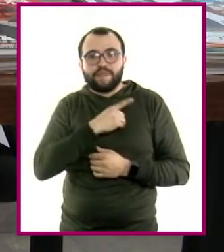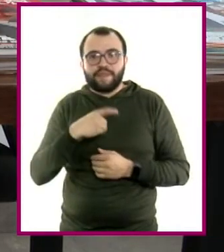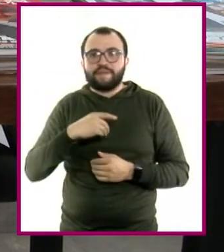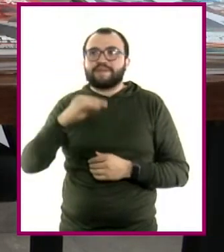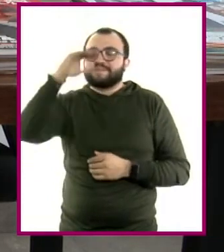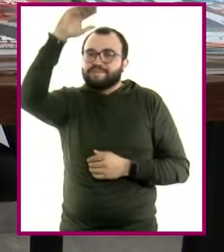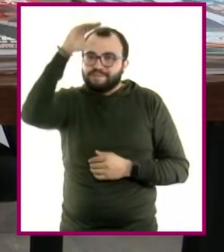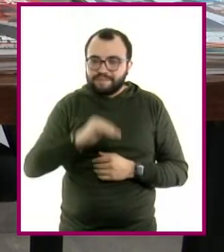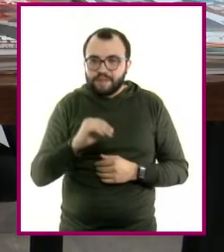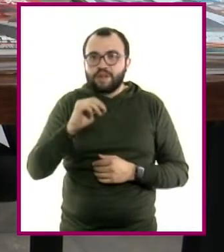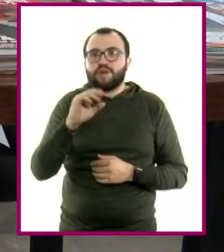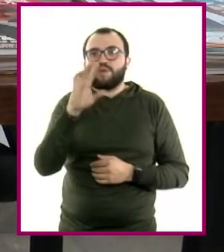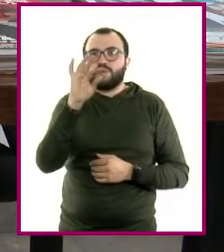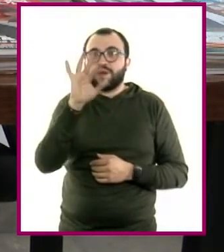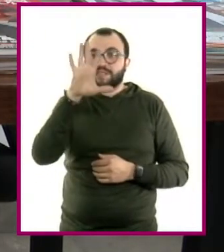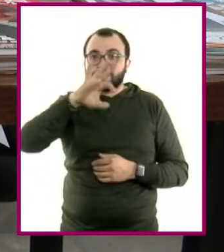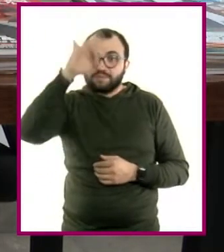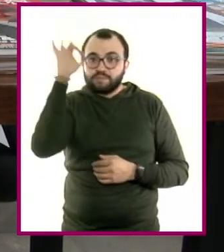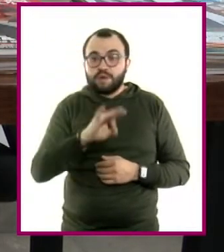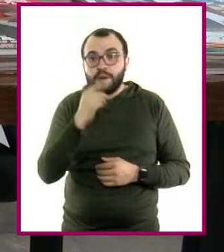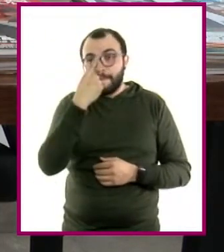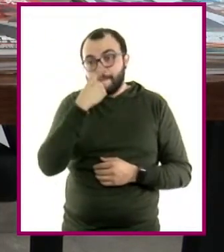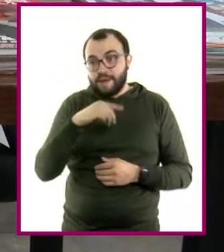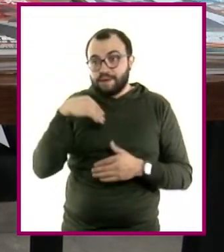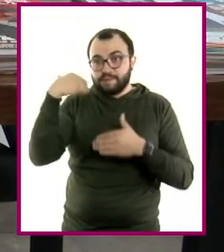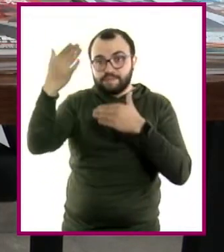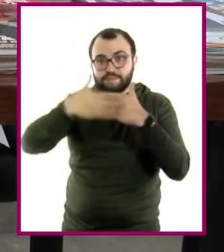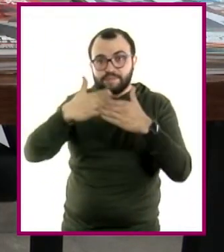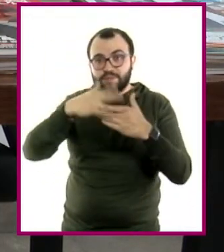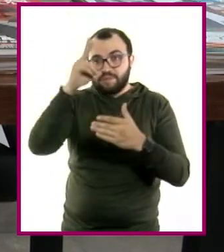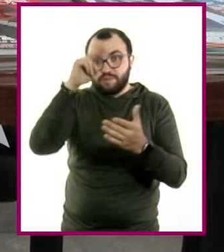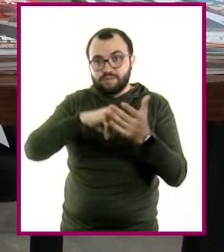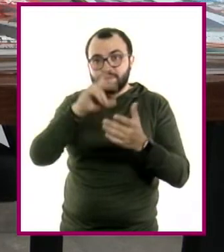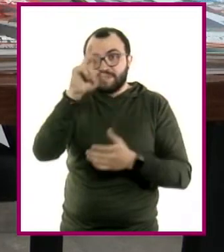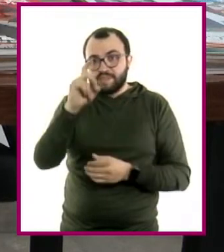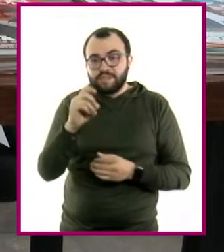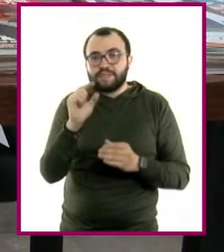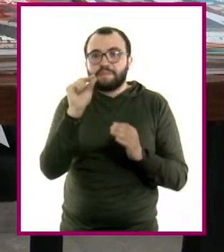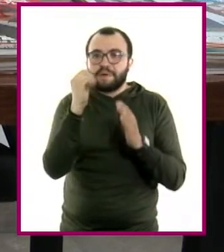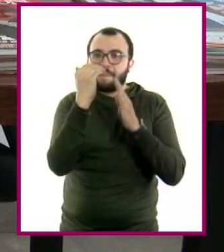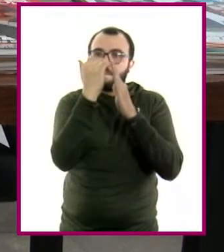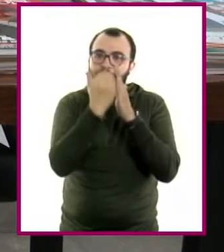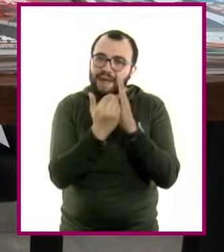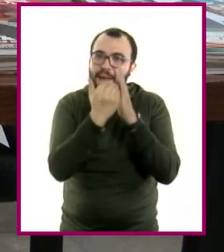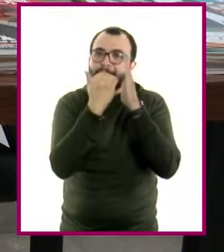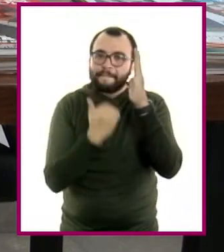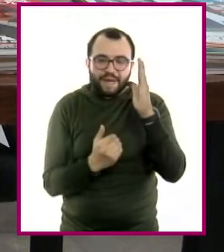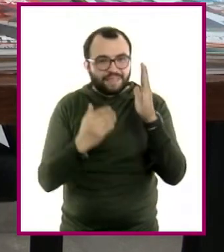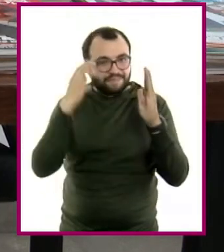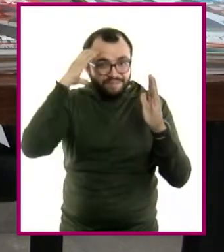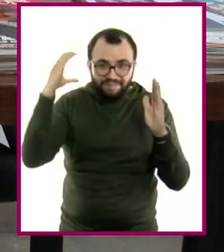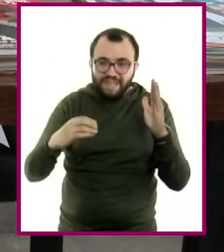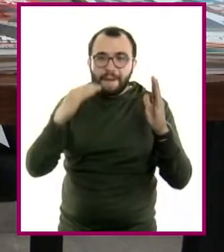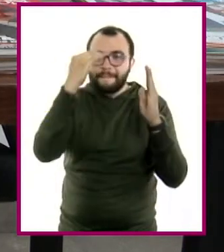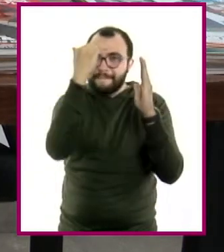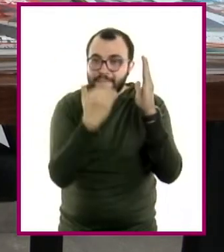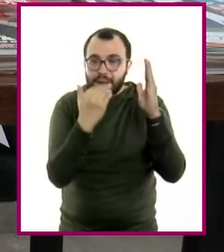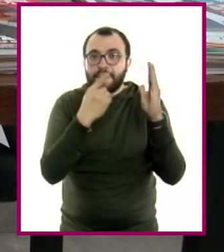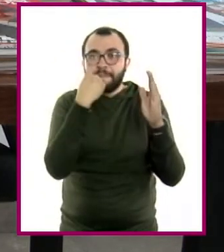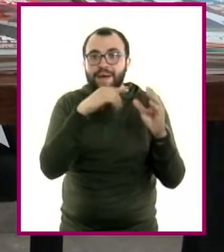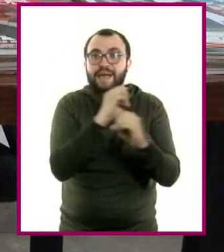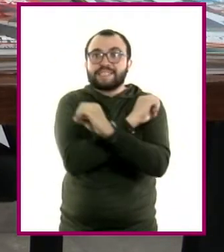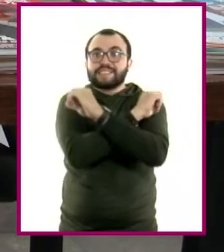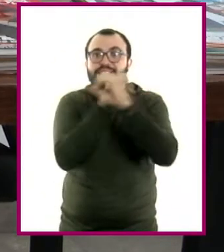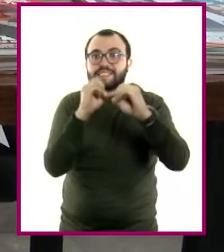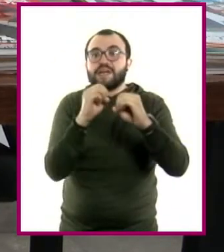para 2030 con respecto a los niveles de 2010 y seguir disminuyendo drásticamente para alcanzar cero emisiones